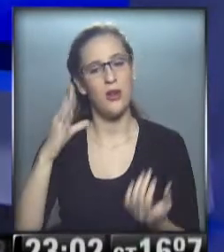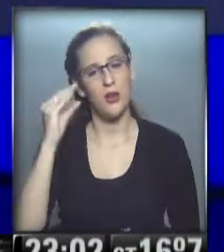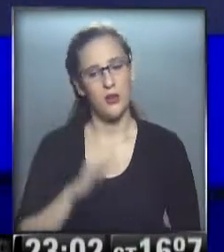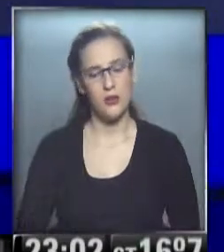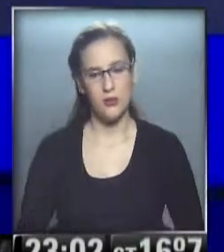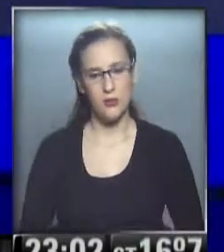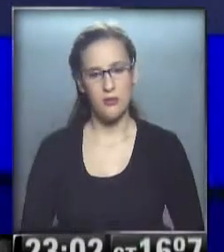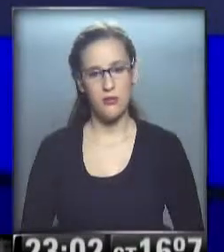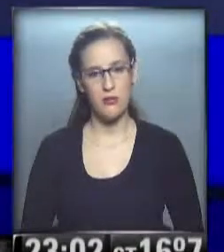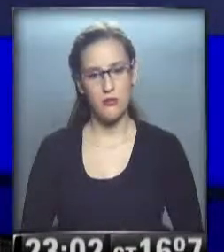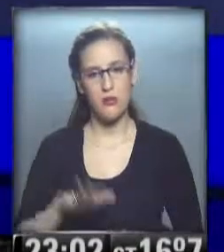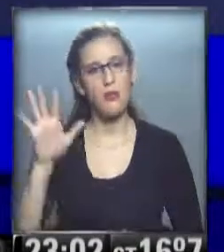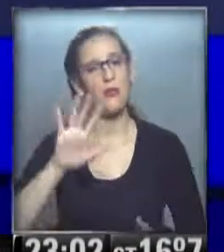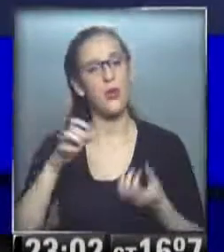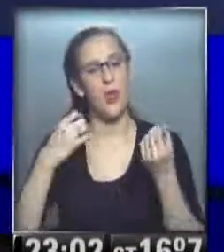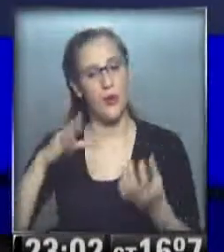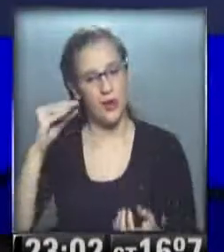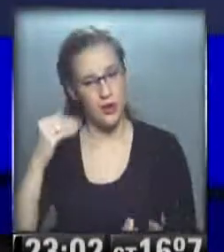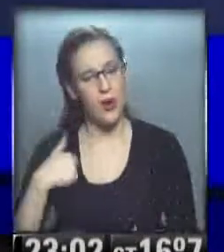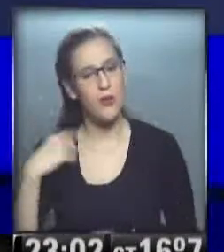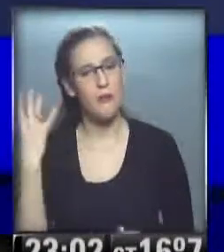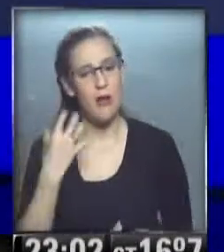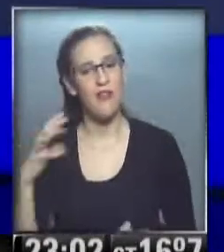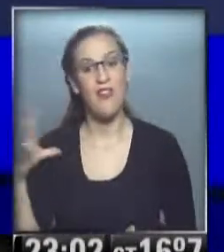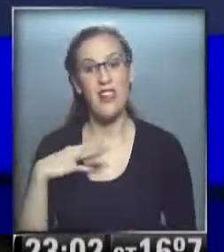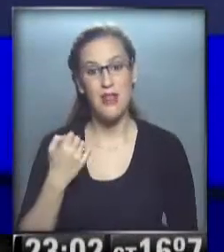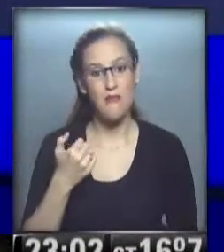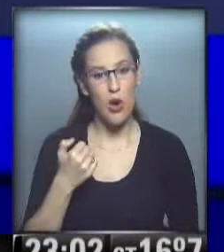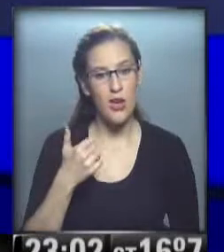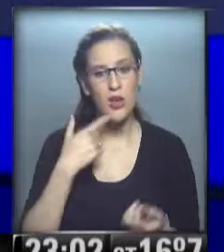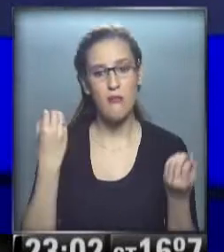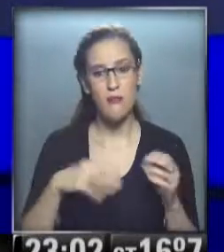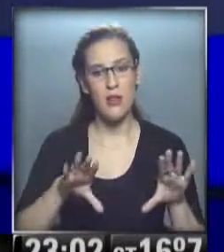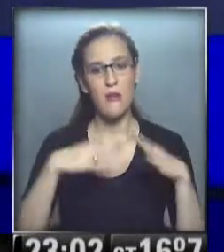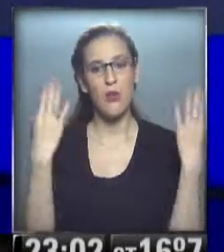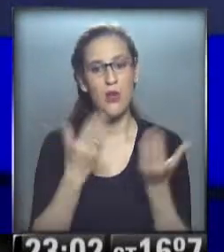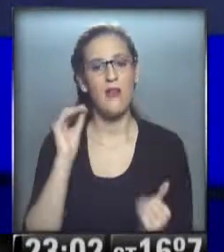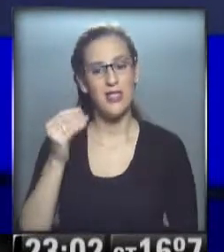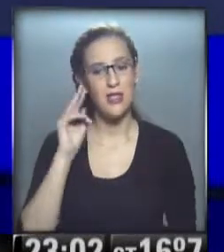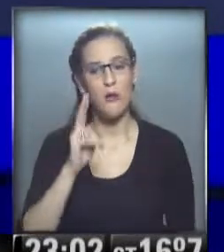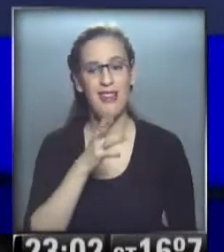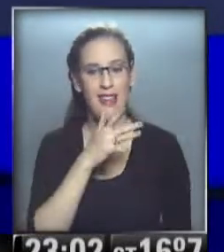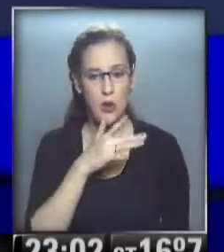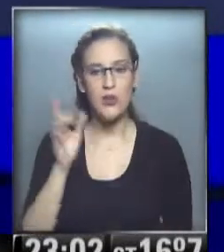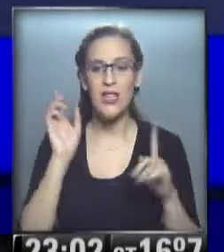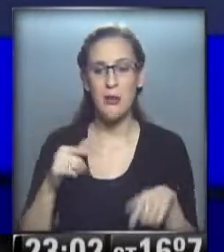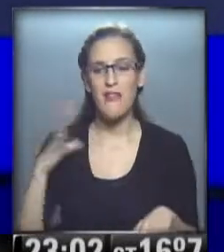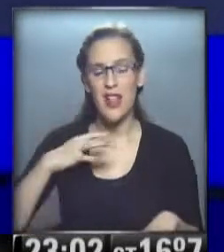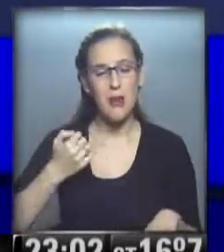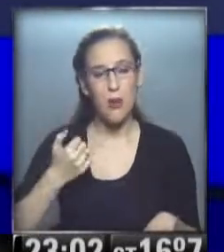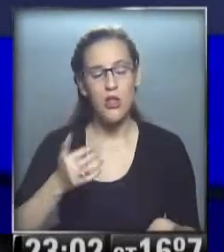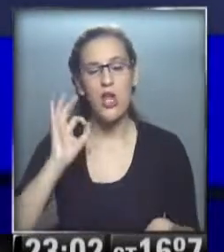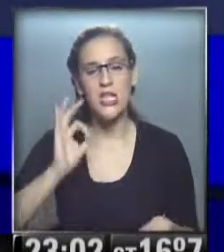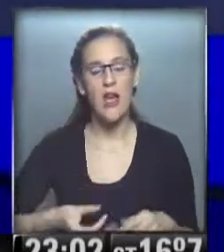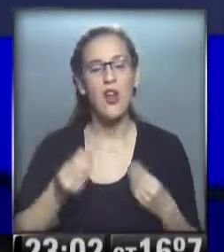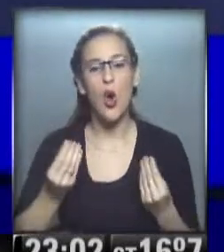Gaby. Muy buenas noches, Pablo. Cada vez falta menos para que arranque el próximo Mundial de Brasil 2014 y cada vez falta menos para saber cuáles serán